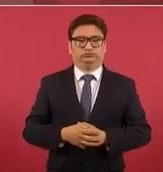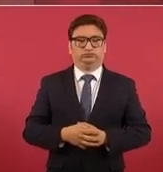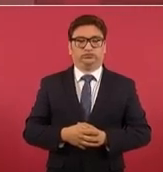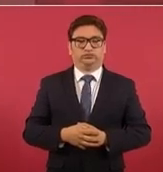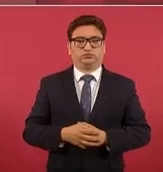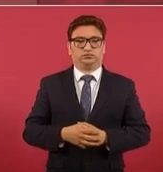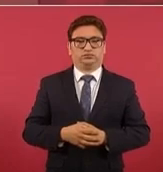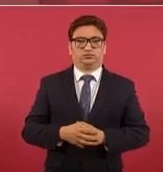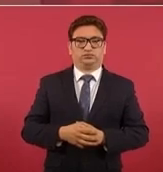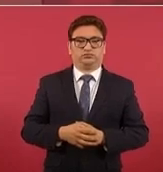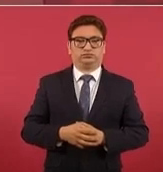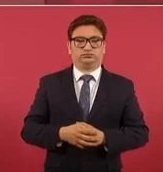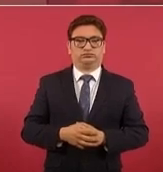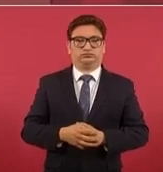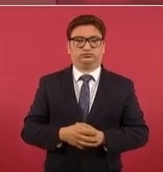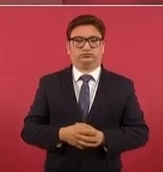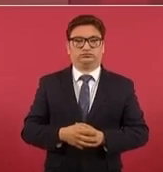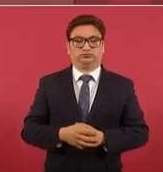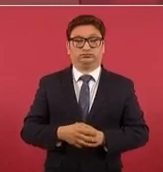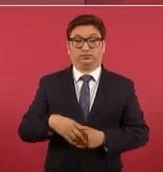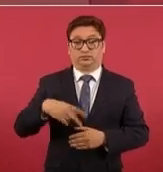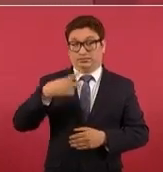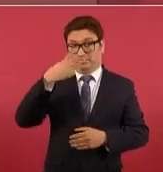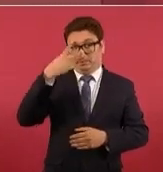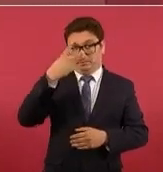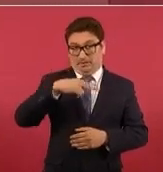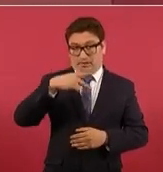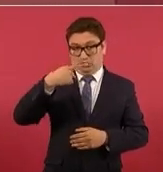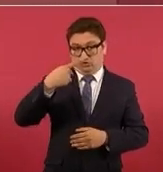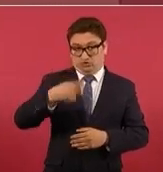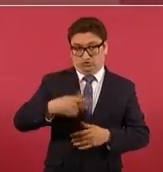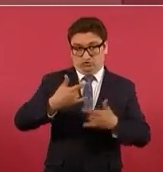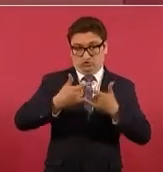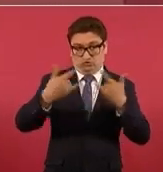siempre en la historia de México